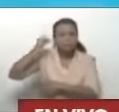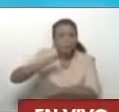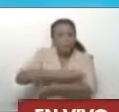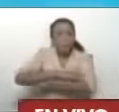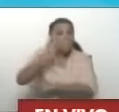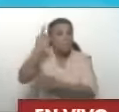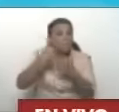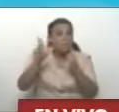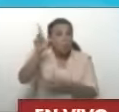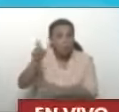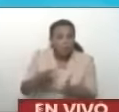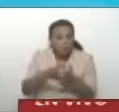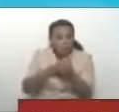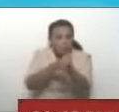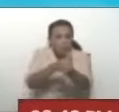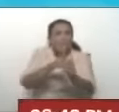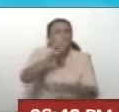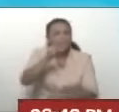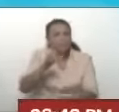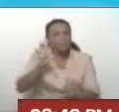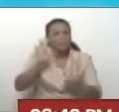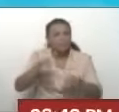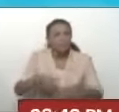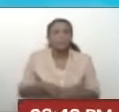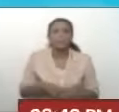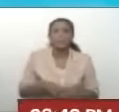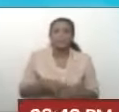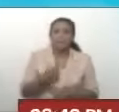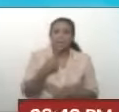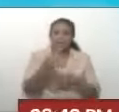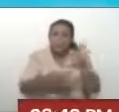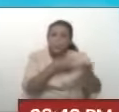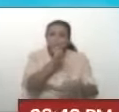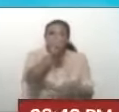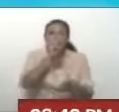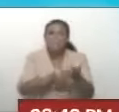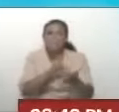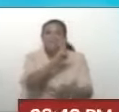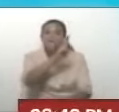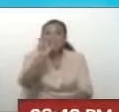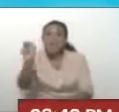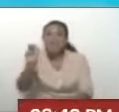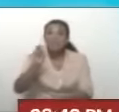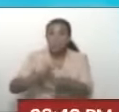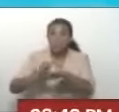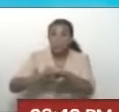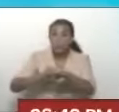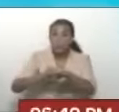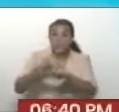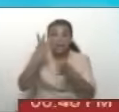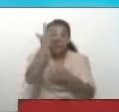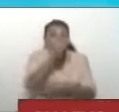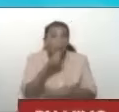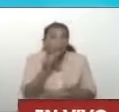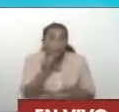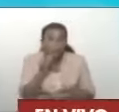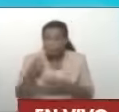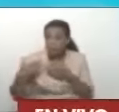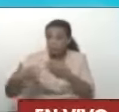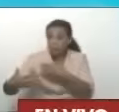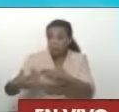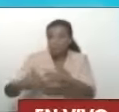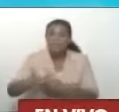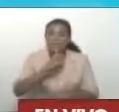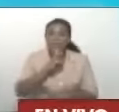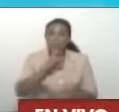que Bolívar nos guía y que nos llevará también a lo que usted llama ese 2030, donde a nuestra generación, la generación de oro,